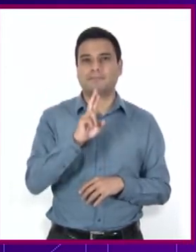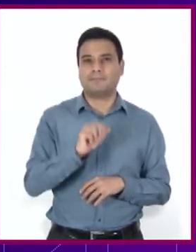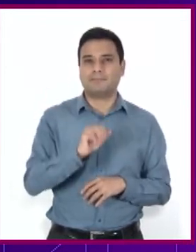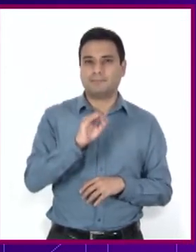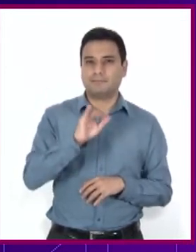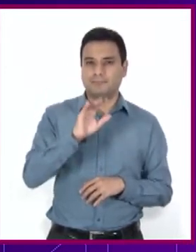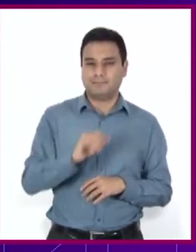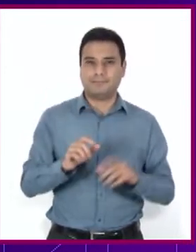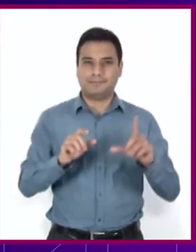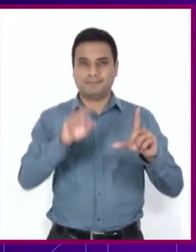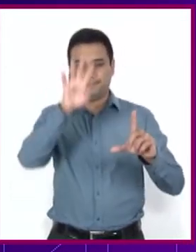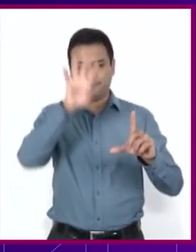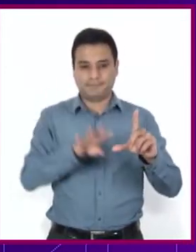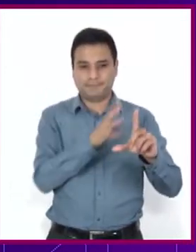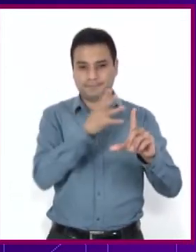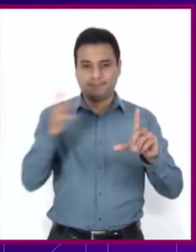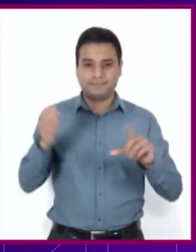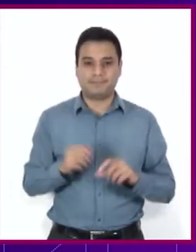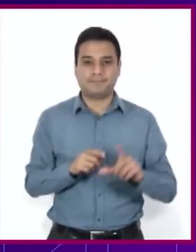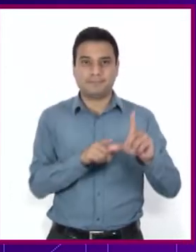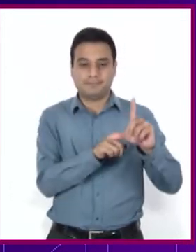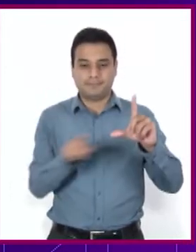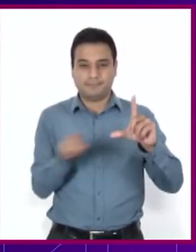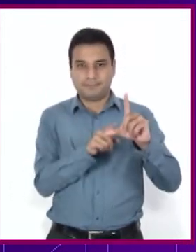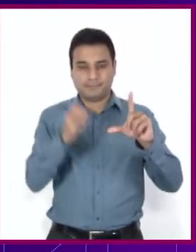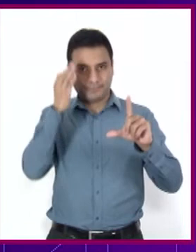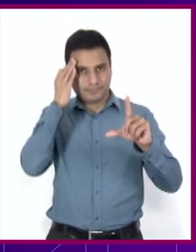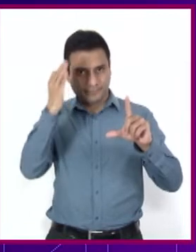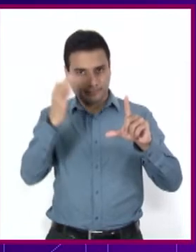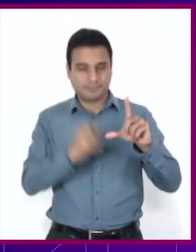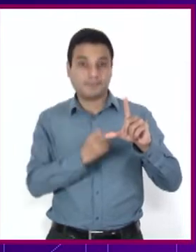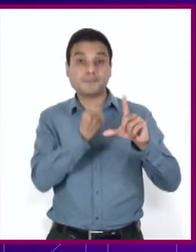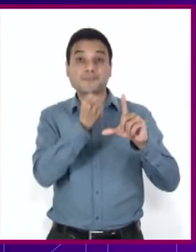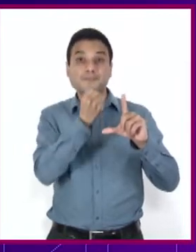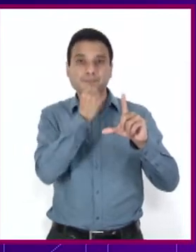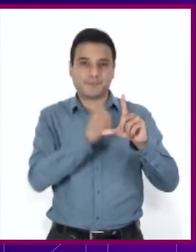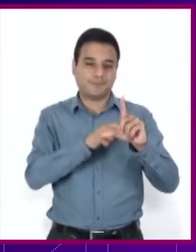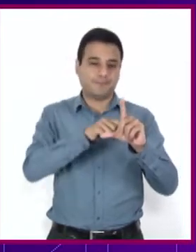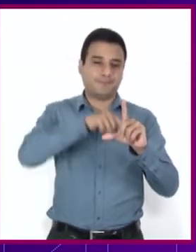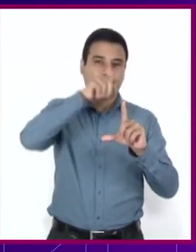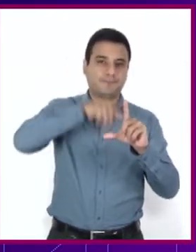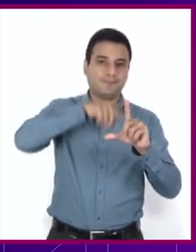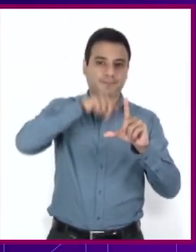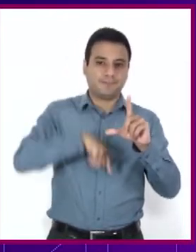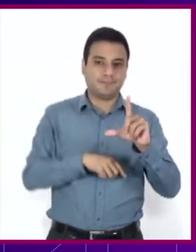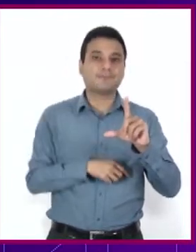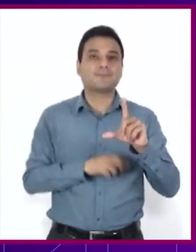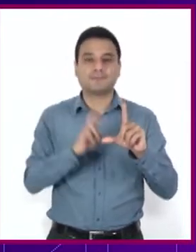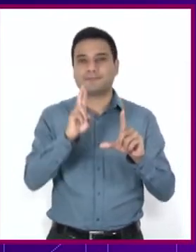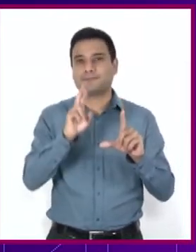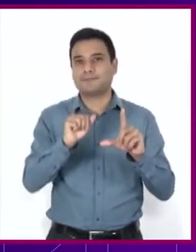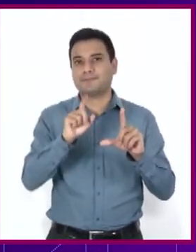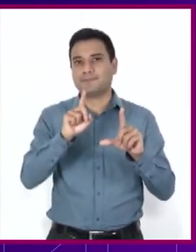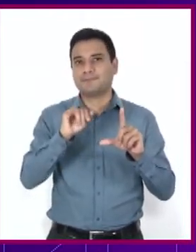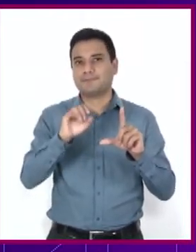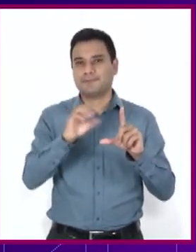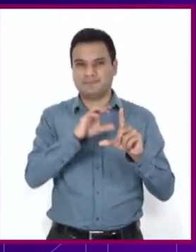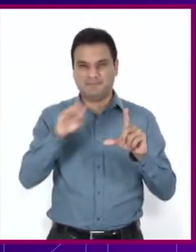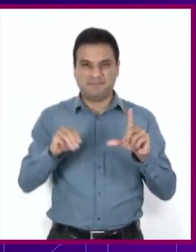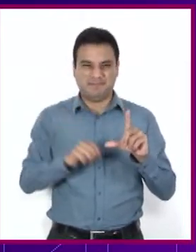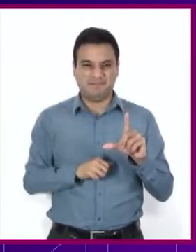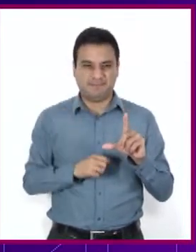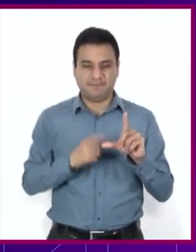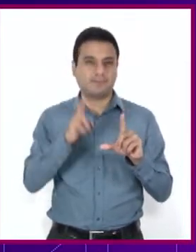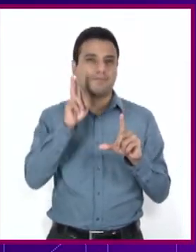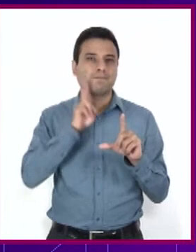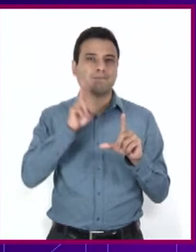eje horizontal se encuentra el tiempo en segundos. En el eje vertical tenemos el radio en centímetros. Por lo tanto, ubiquemos